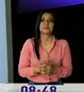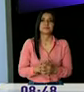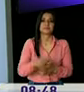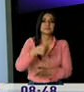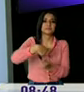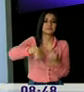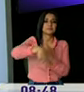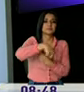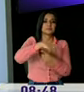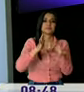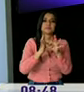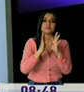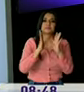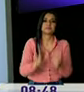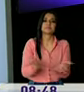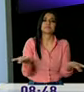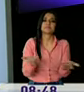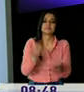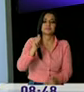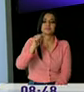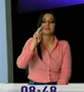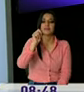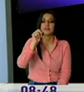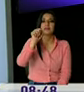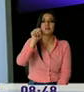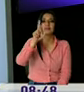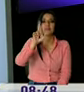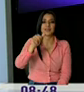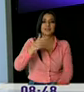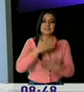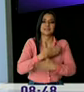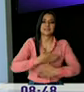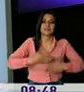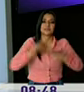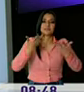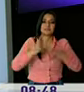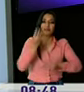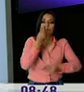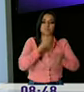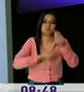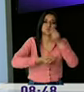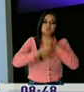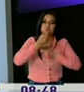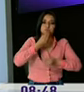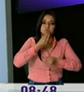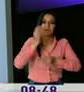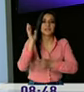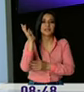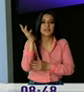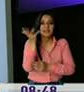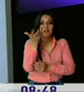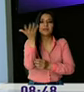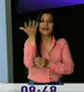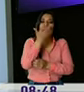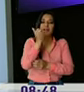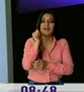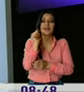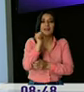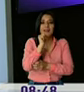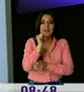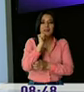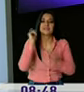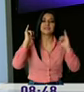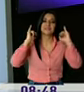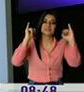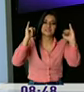Orbe, ella está, como les dije, disfrutando la gastronomía, el clima, el agua, la diversión,